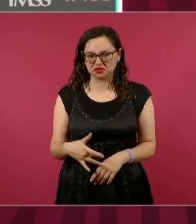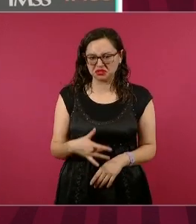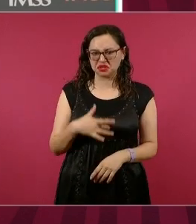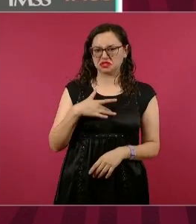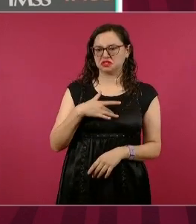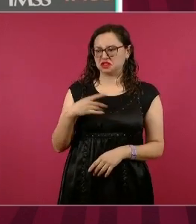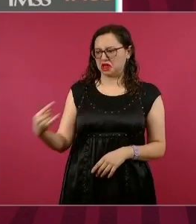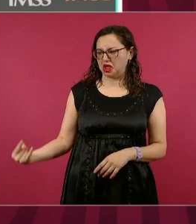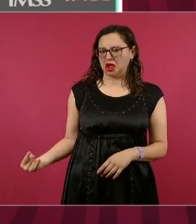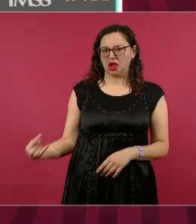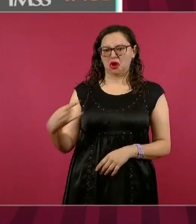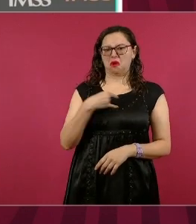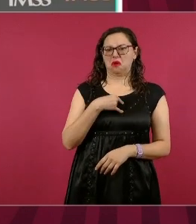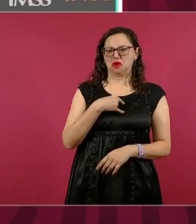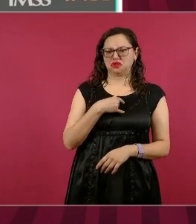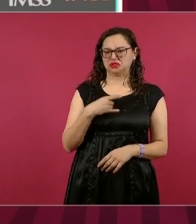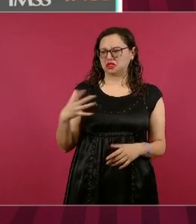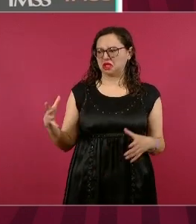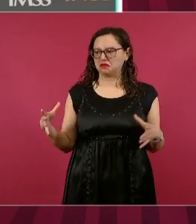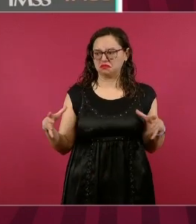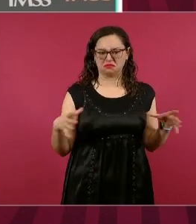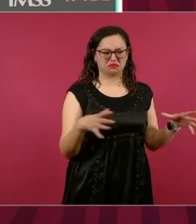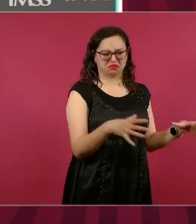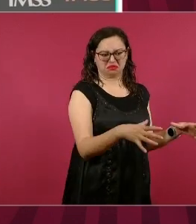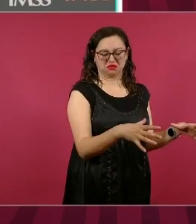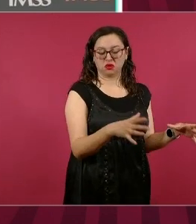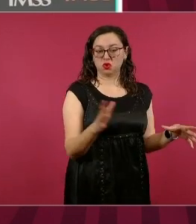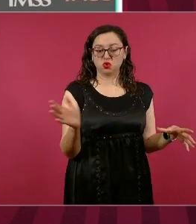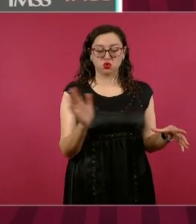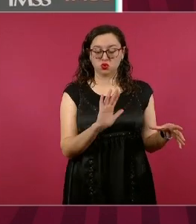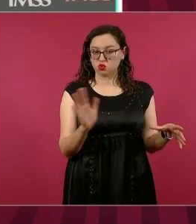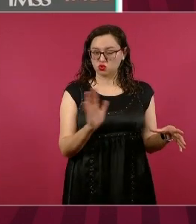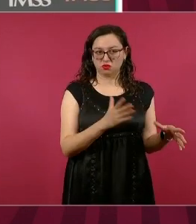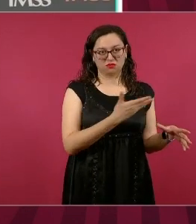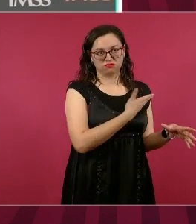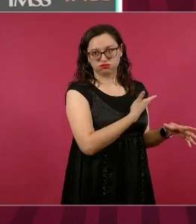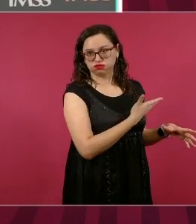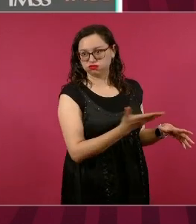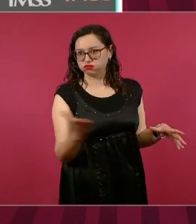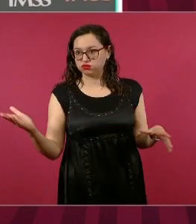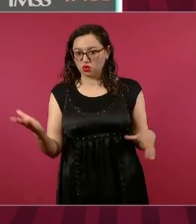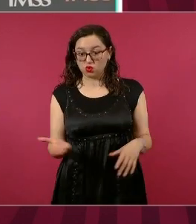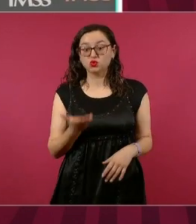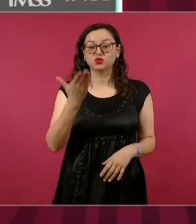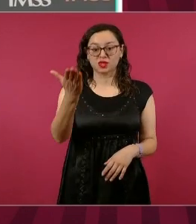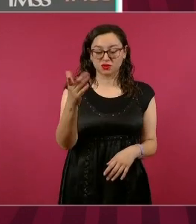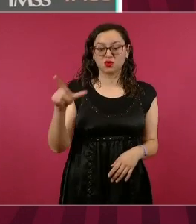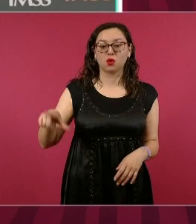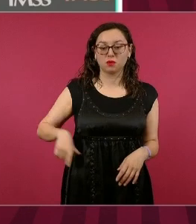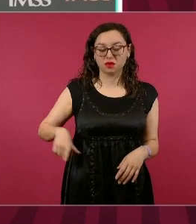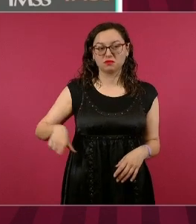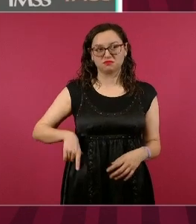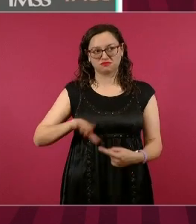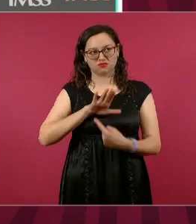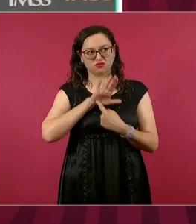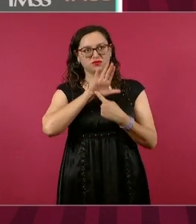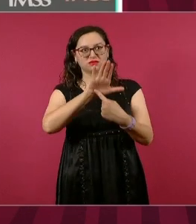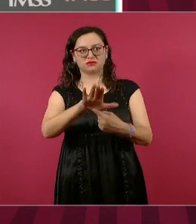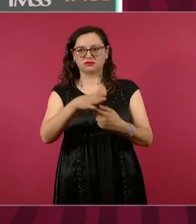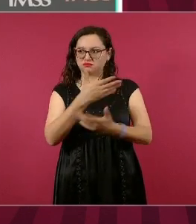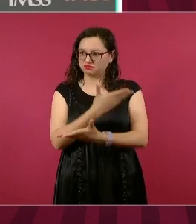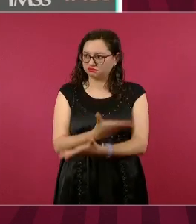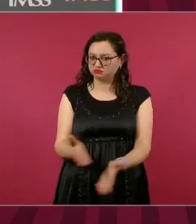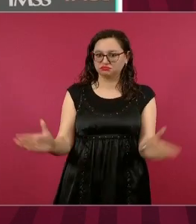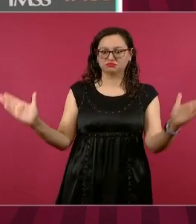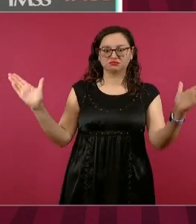como ha sido el propósito primordial de su gobierno. El día de hoy en Nayarit nos encontramos en